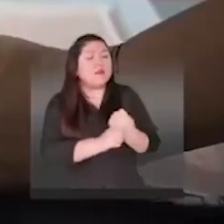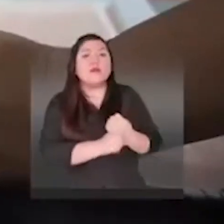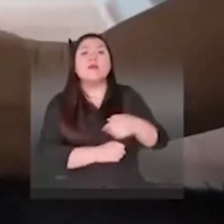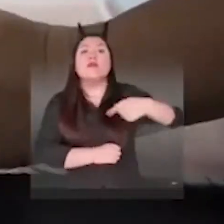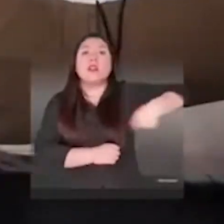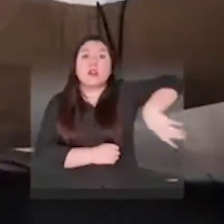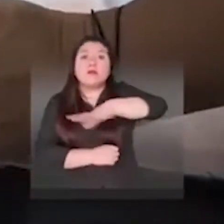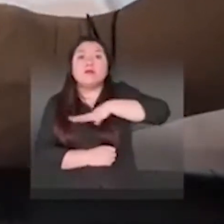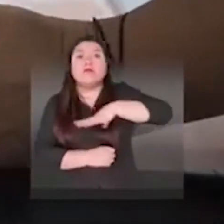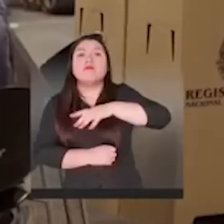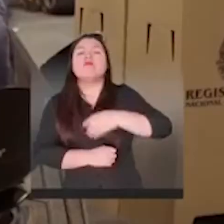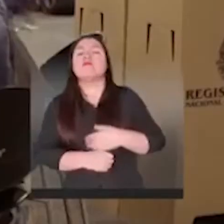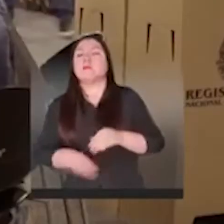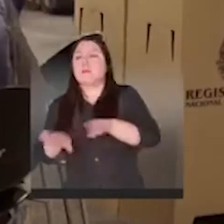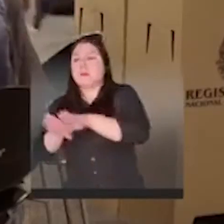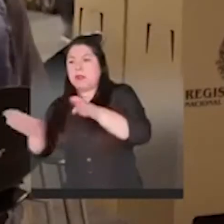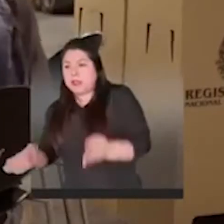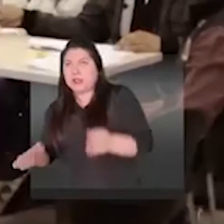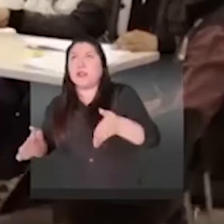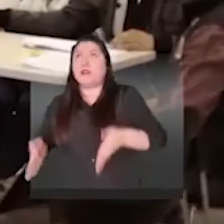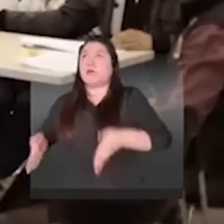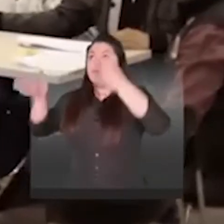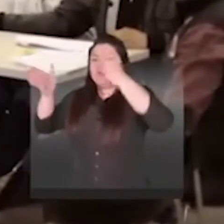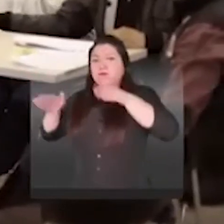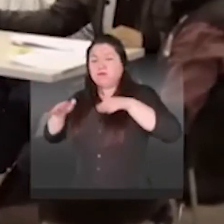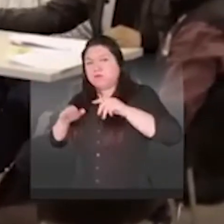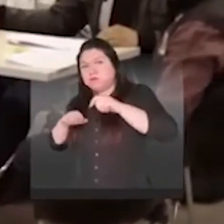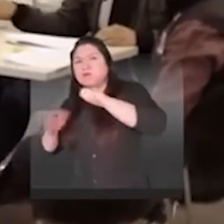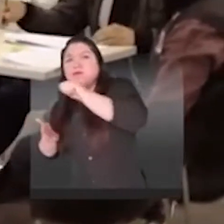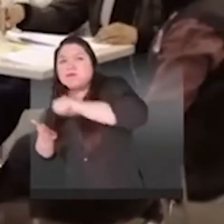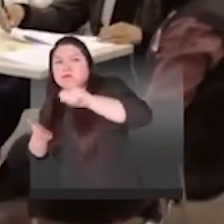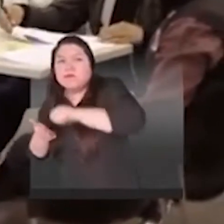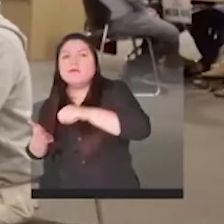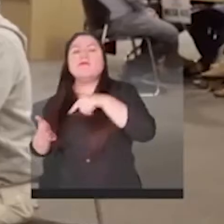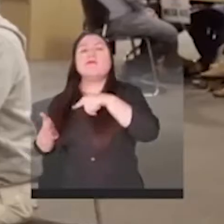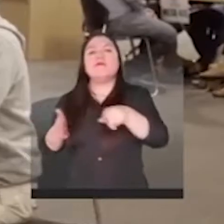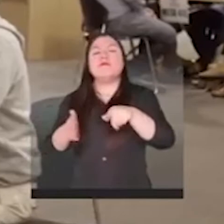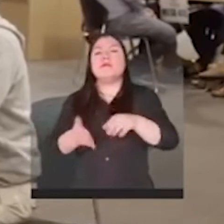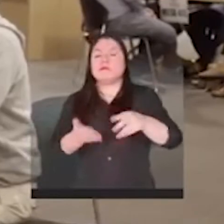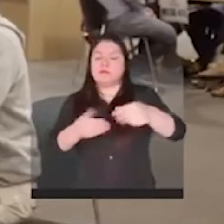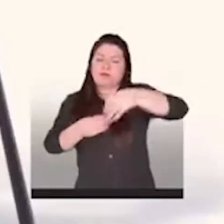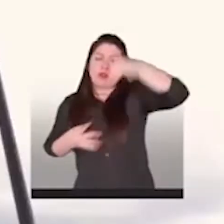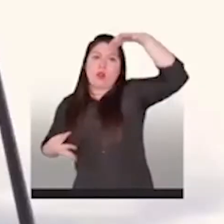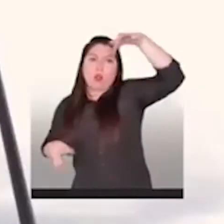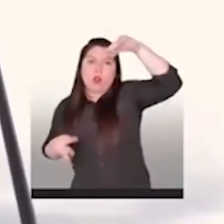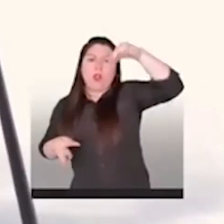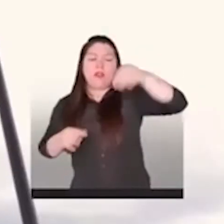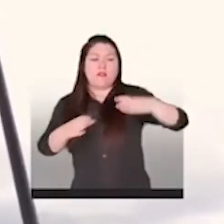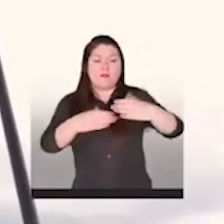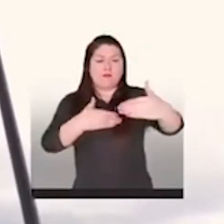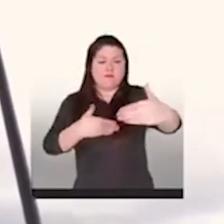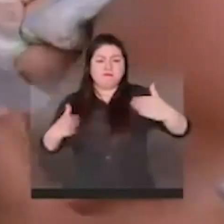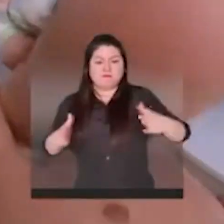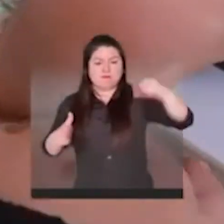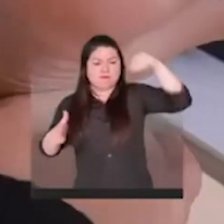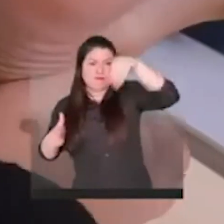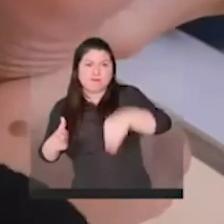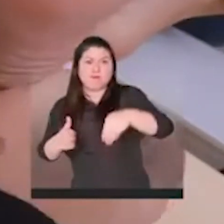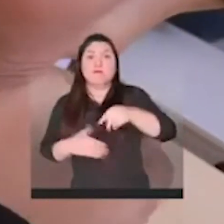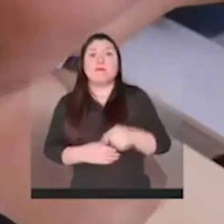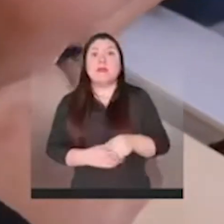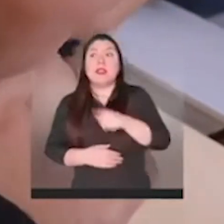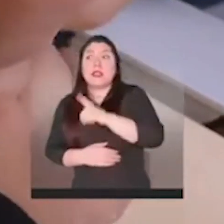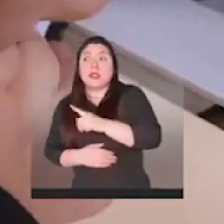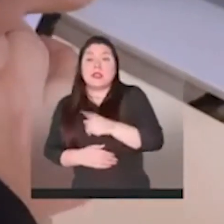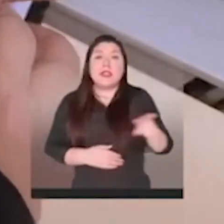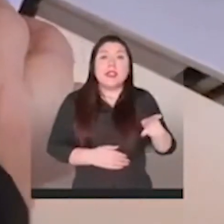cubículos, tarjetas electorales y urnas. Votar de forma presencial es la única opción. A pesar de eso,